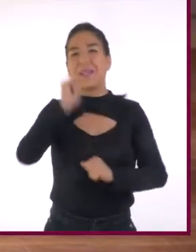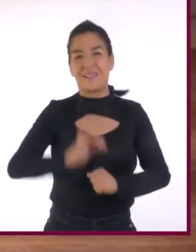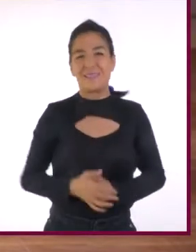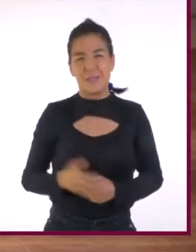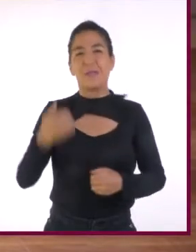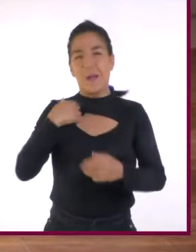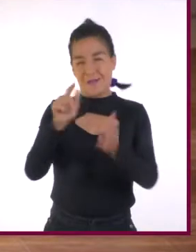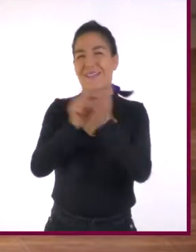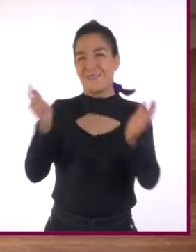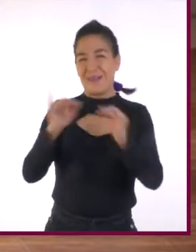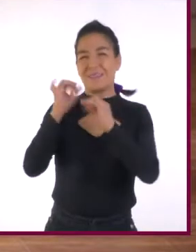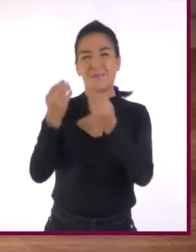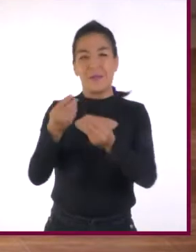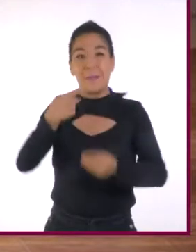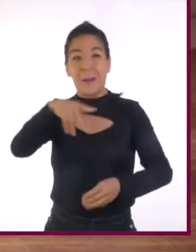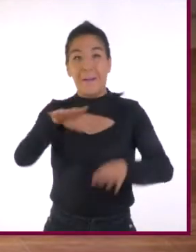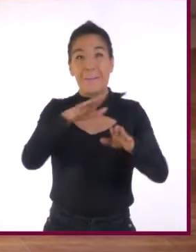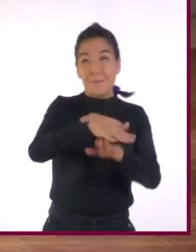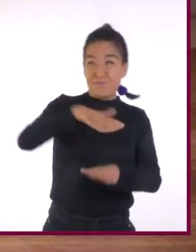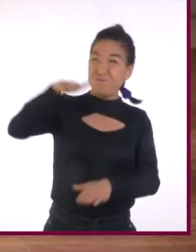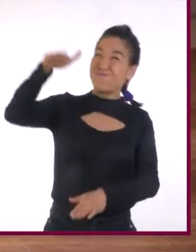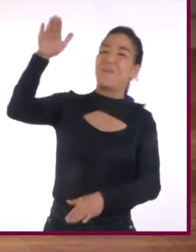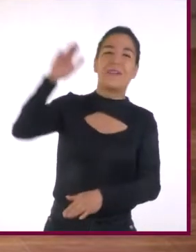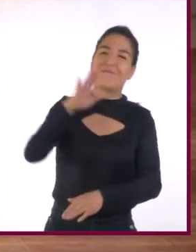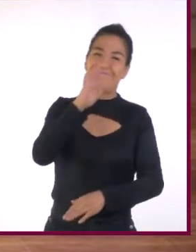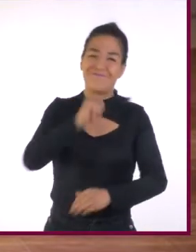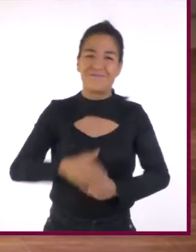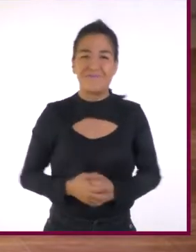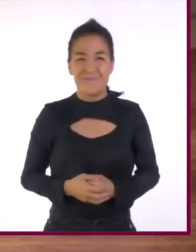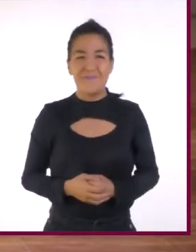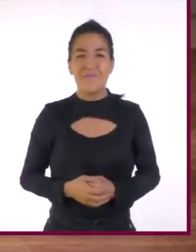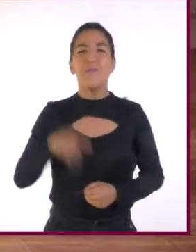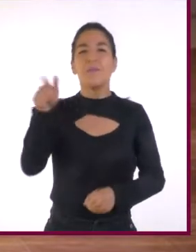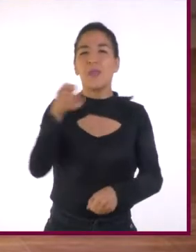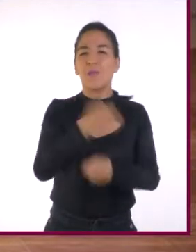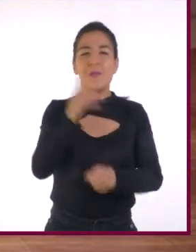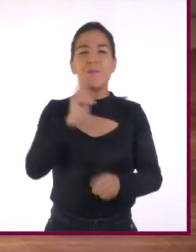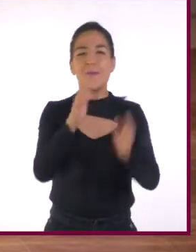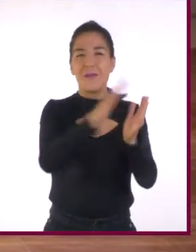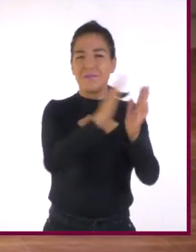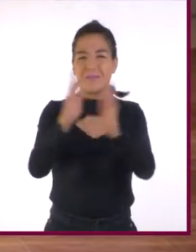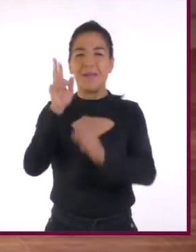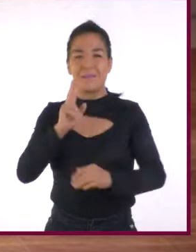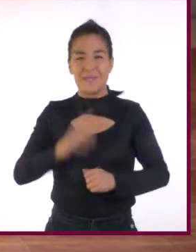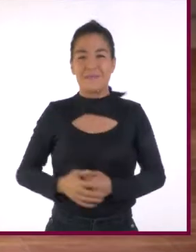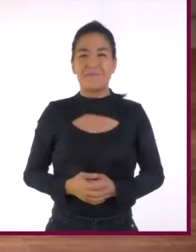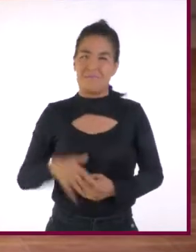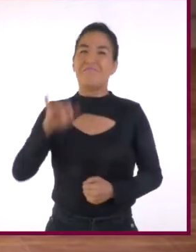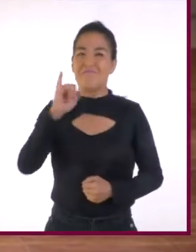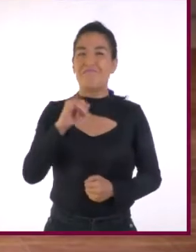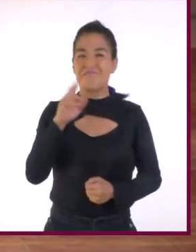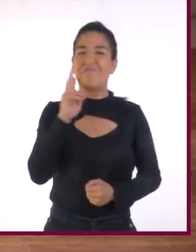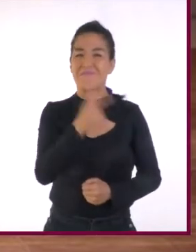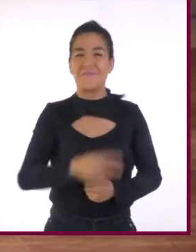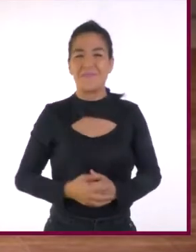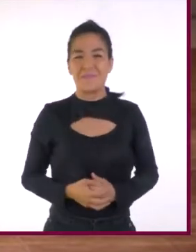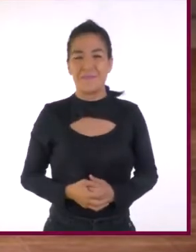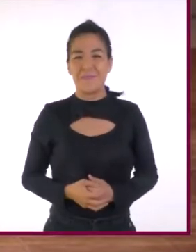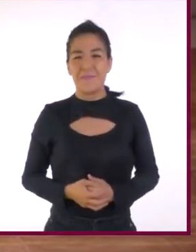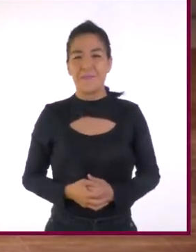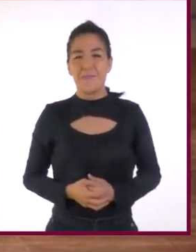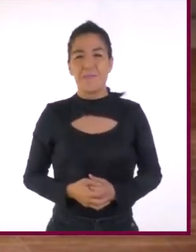infinita, ojalá. Está bien que tengo muchos libros, pero tampoco tengo tantos. No, intentémoslo con estas enciclopedias, ¿va? Oye, me